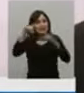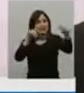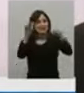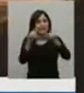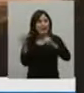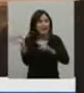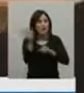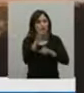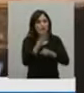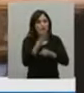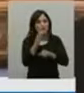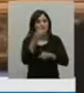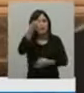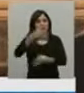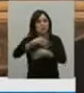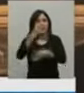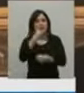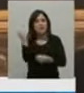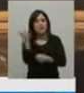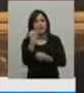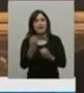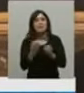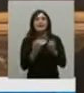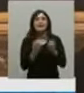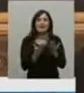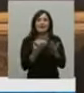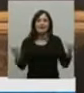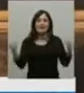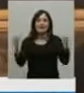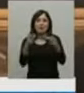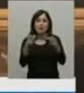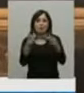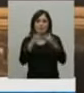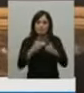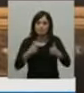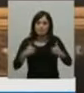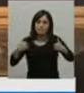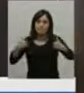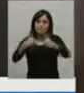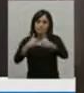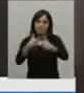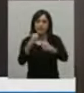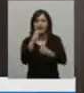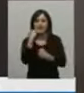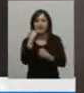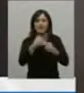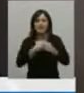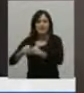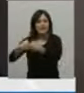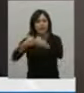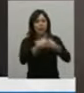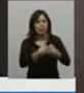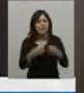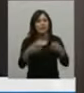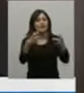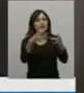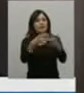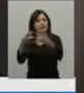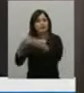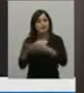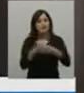tema, la idea es que hagamos una mesa de trabajo permanente donde estén sentados los gremios, los trabajadores de la